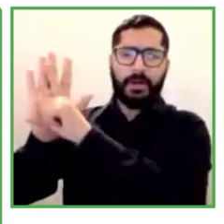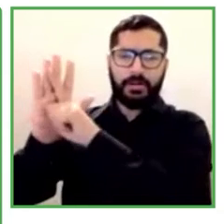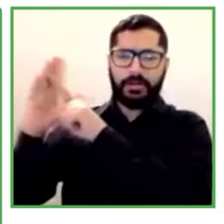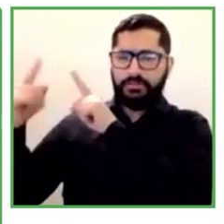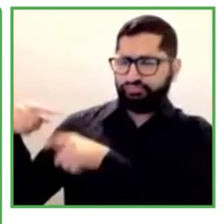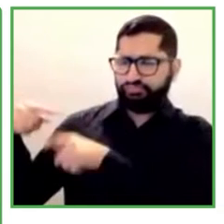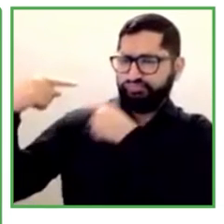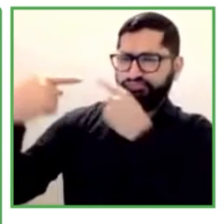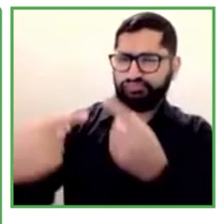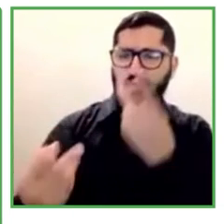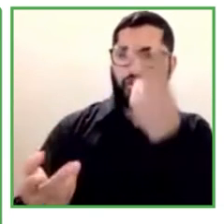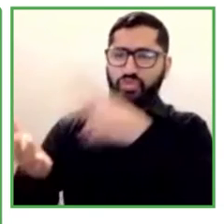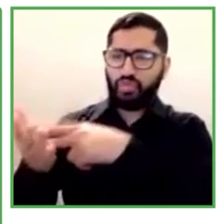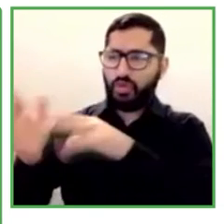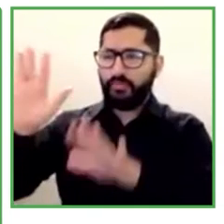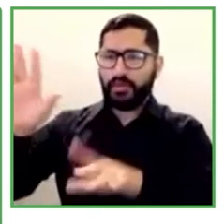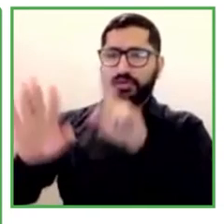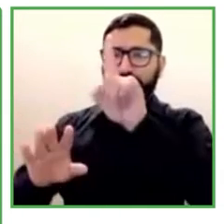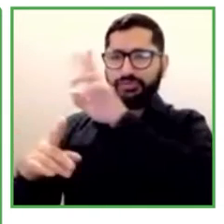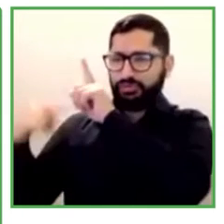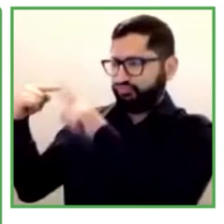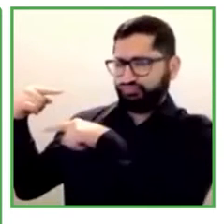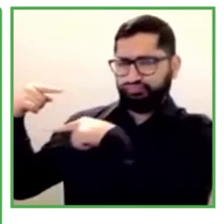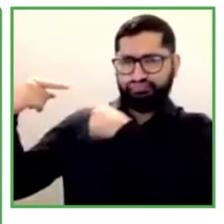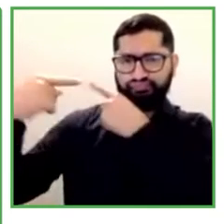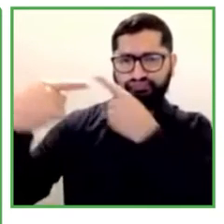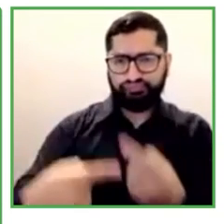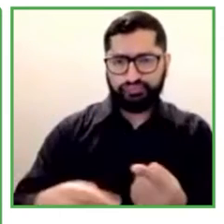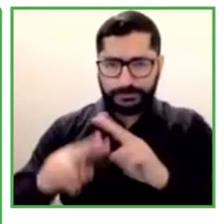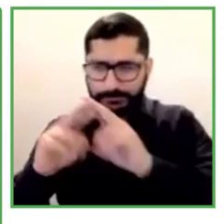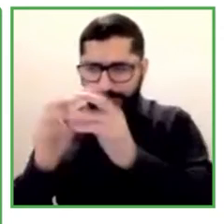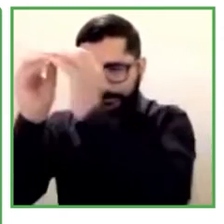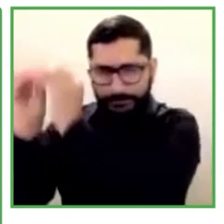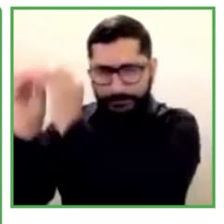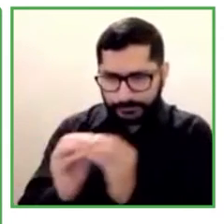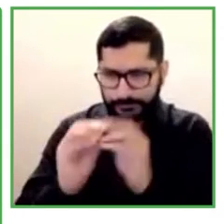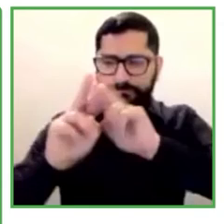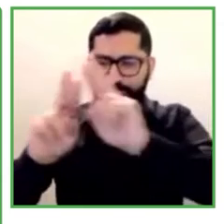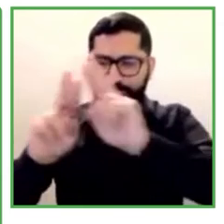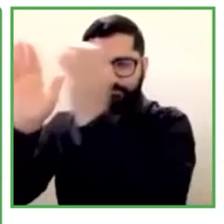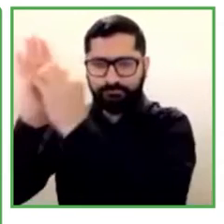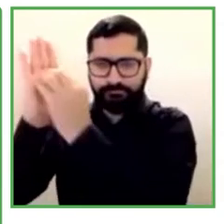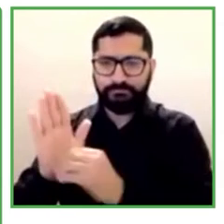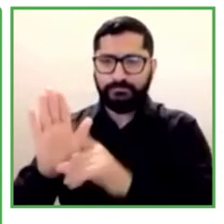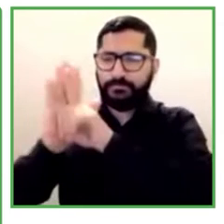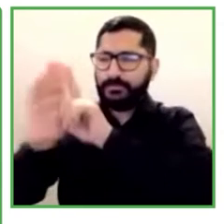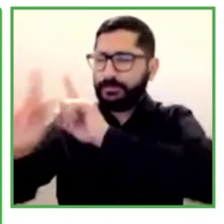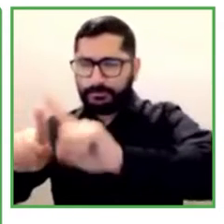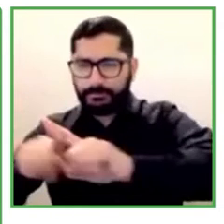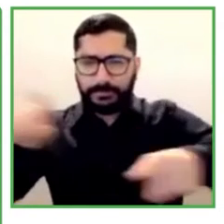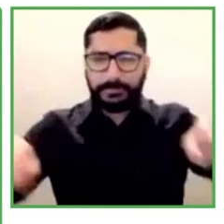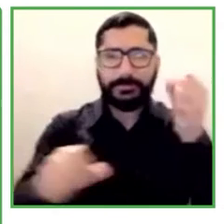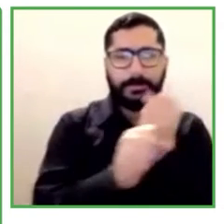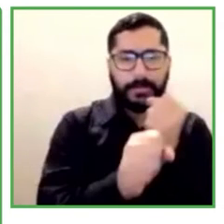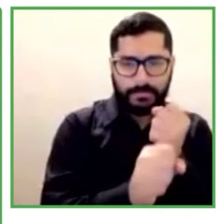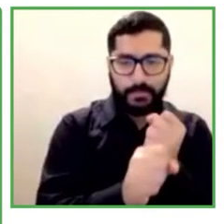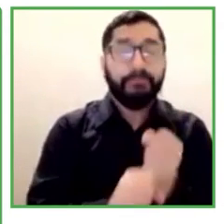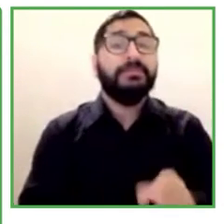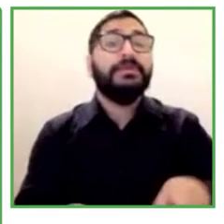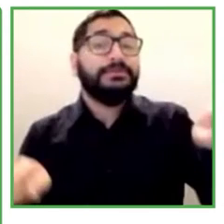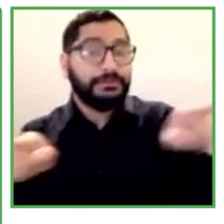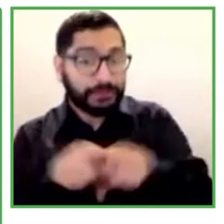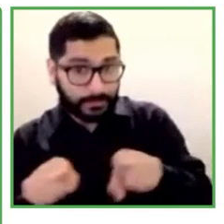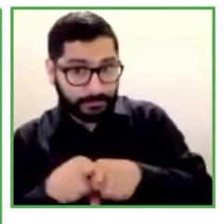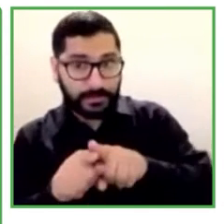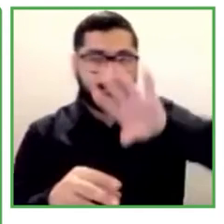trabajo interárea y también habíamos considerado muy relevante incorporar a nuestra organización a personas